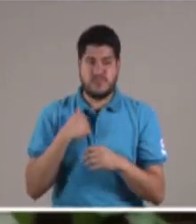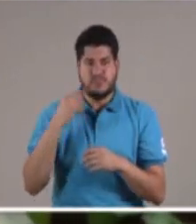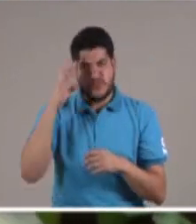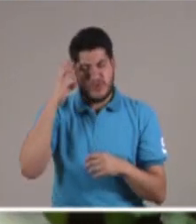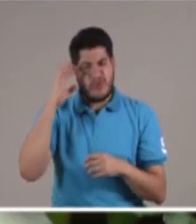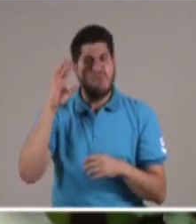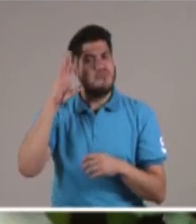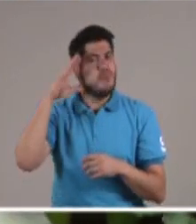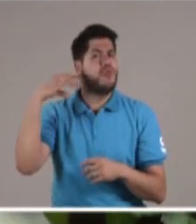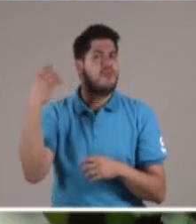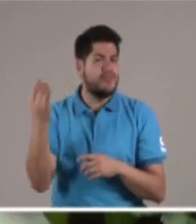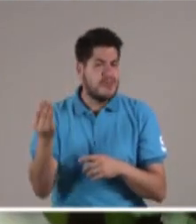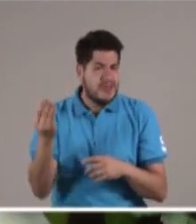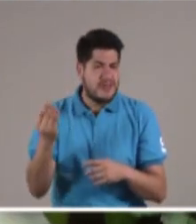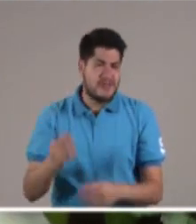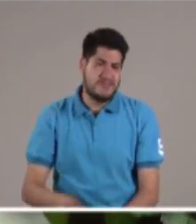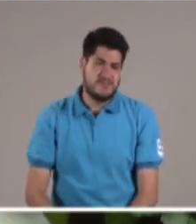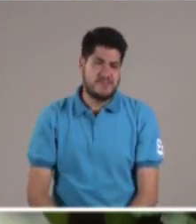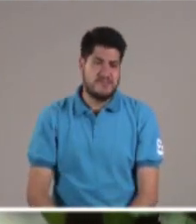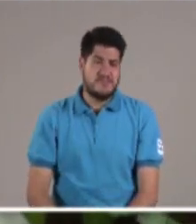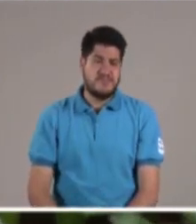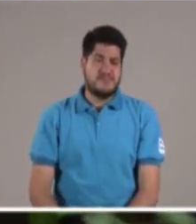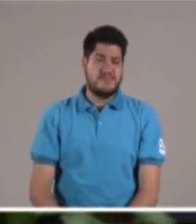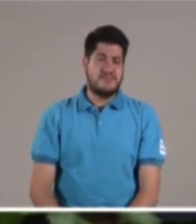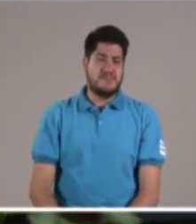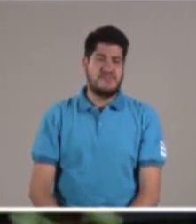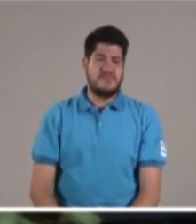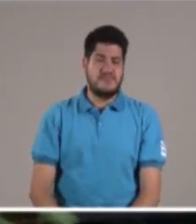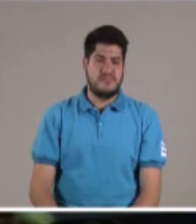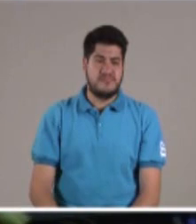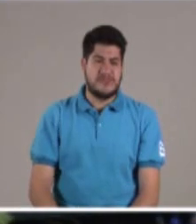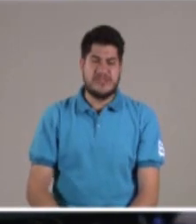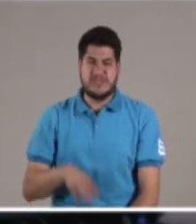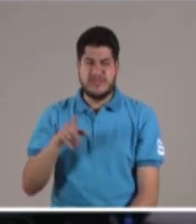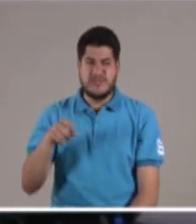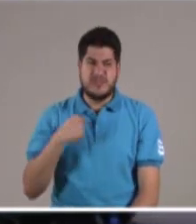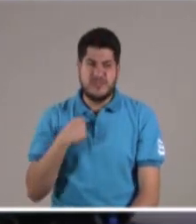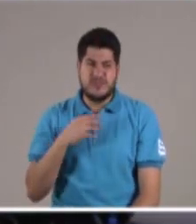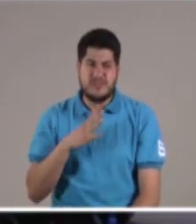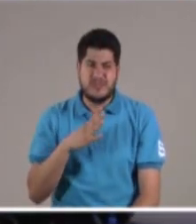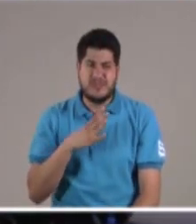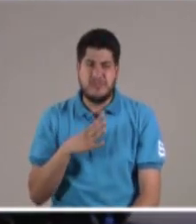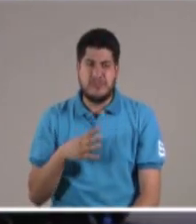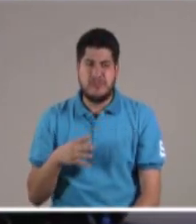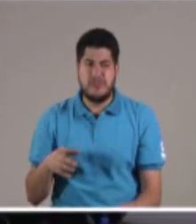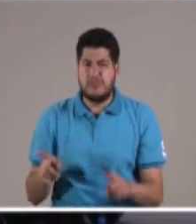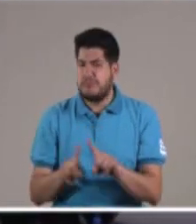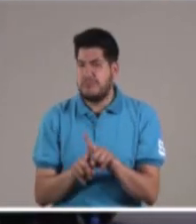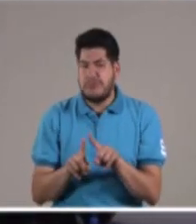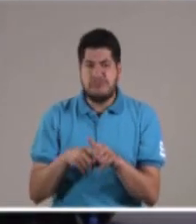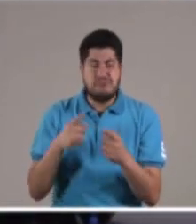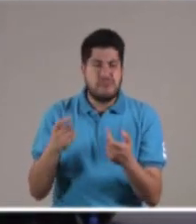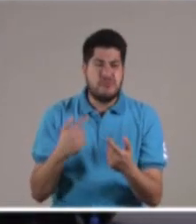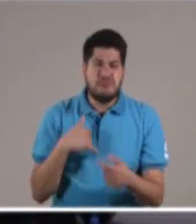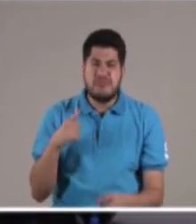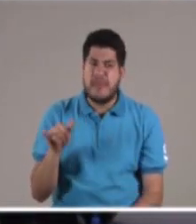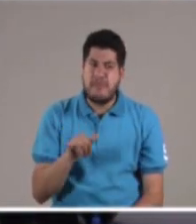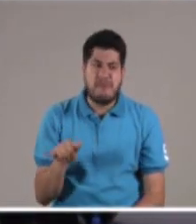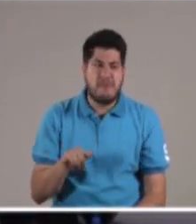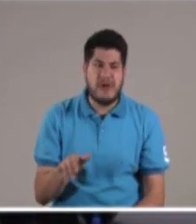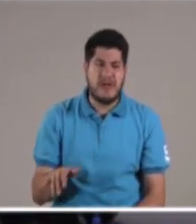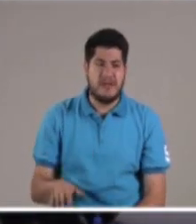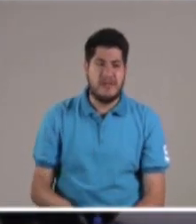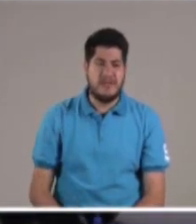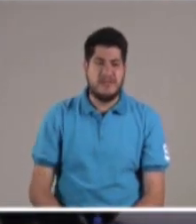qué le dije pero si vos pero si tenemos lo somos iguales Sí pero yo te he